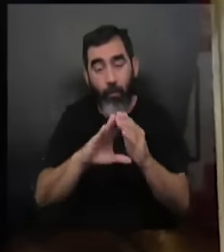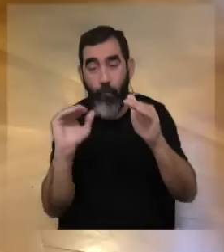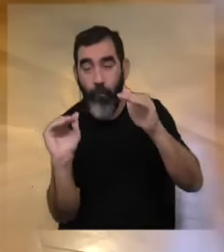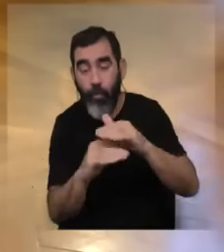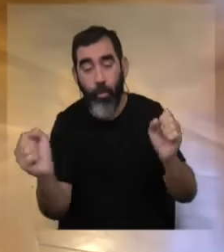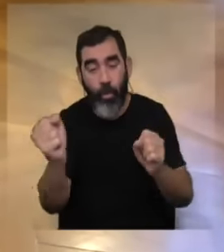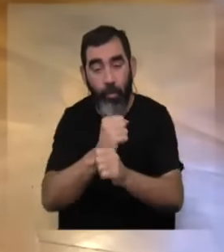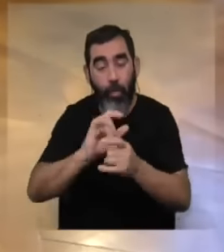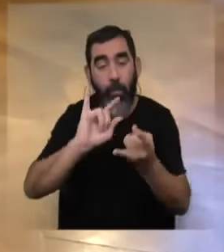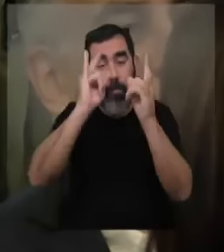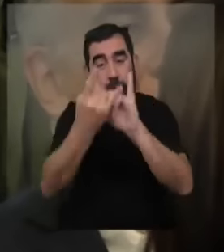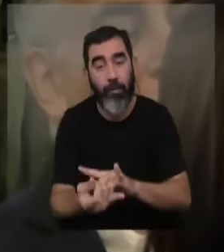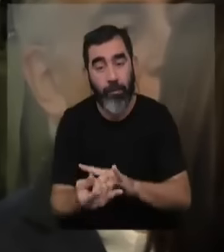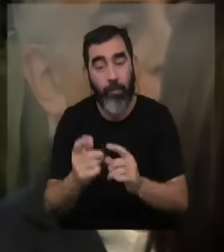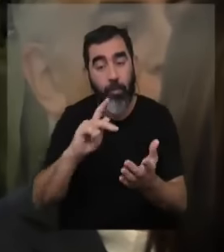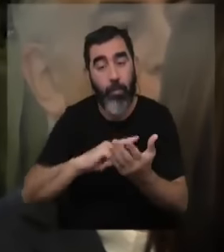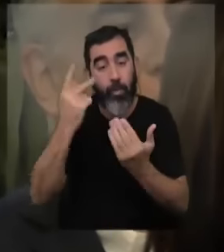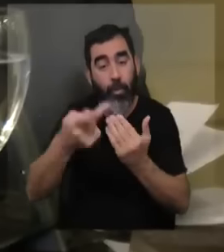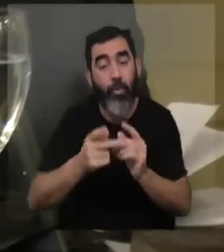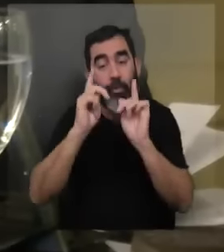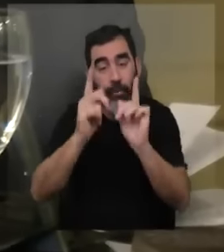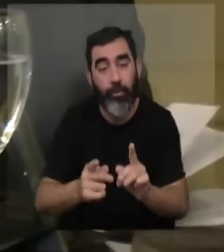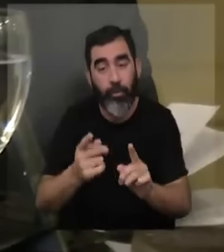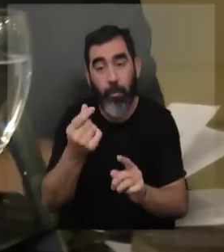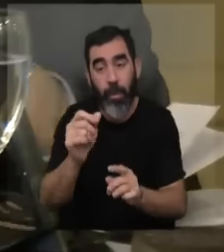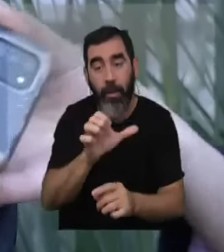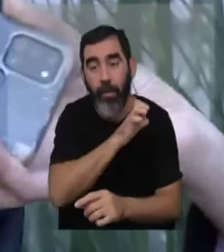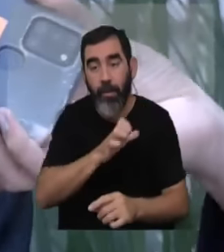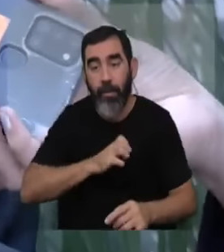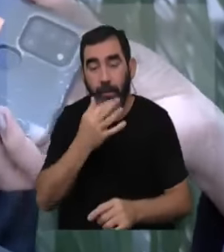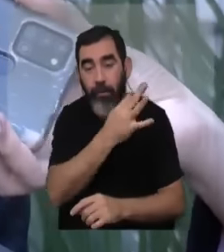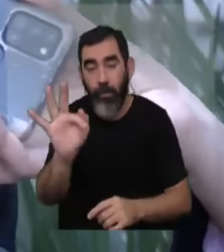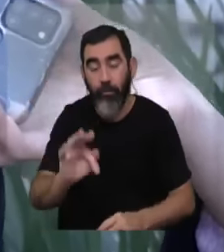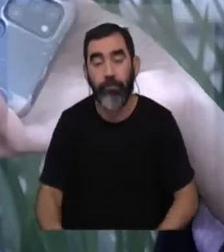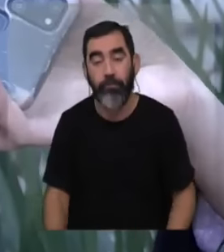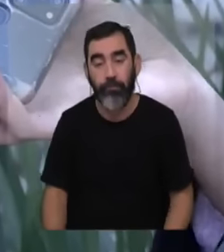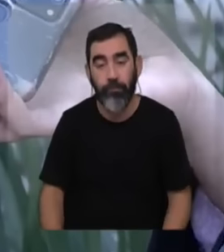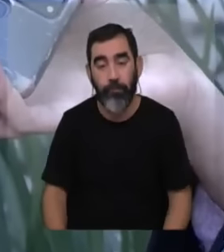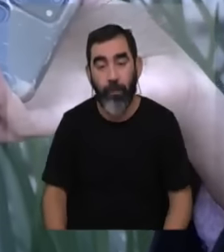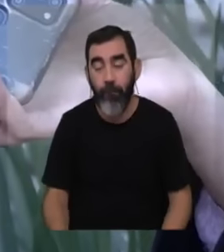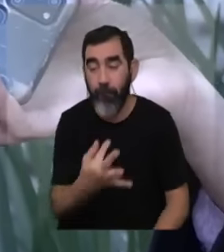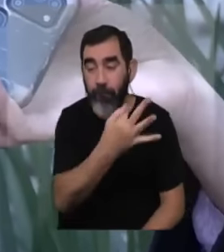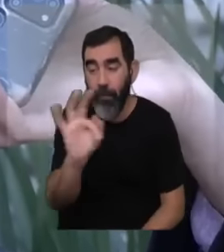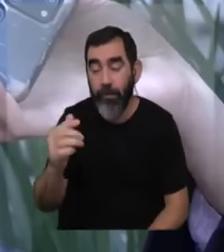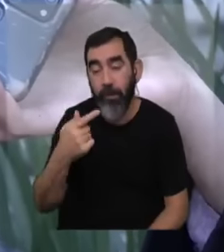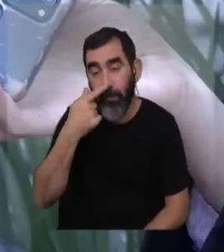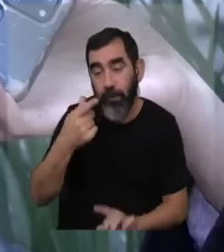aprobó el parlamento uruguayo el proyecto también cuenta con fondos del estado francés el que Francia se haya interesado en este acuerdo